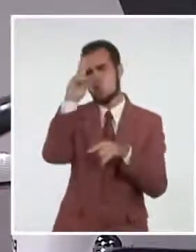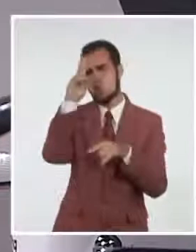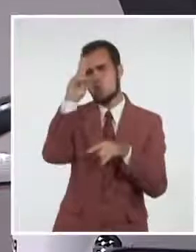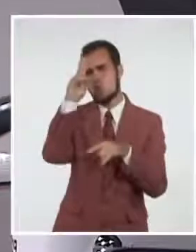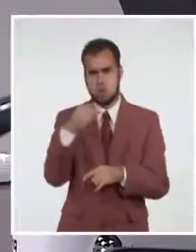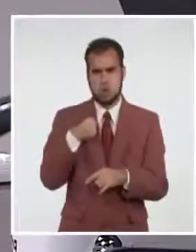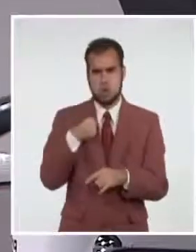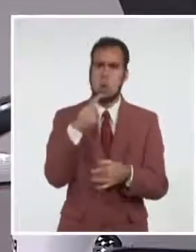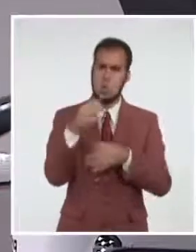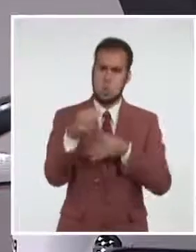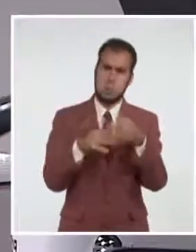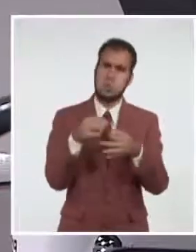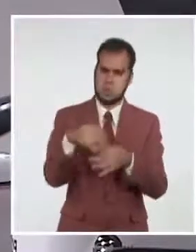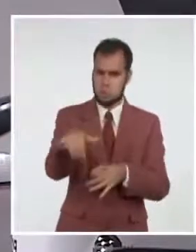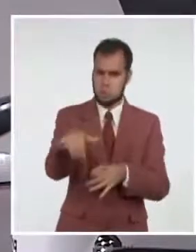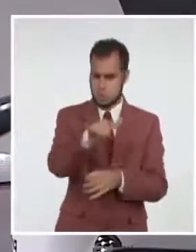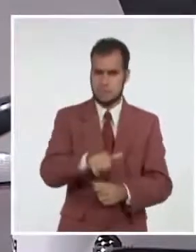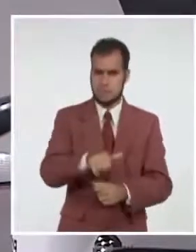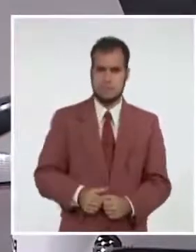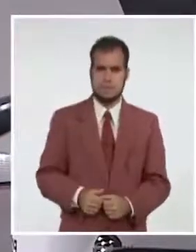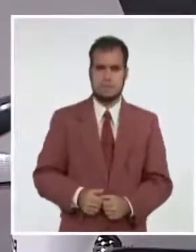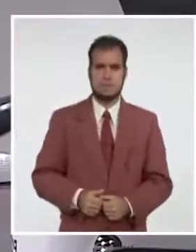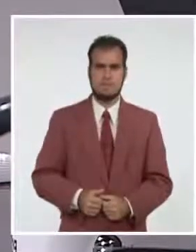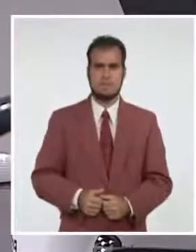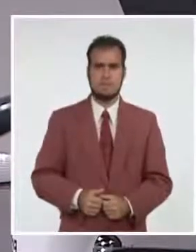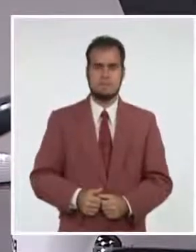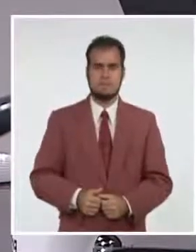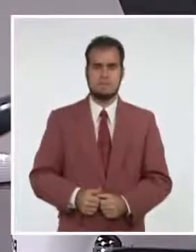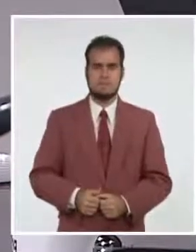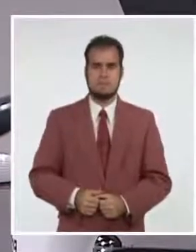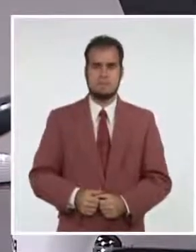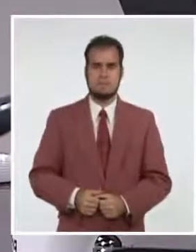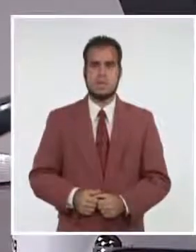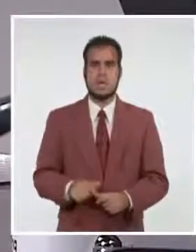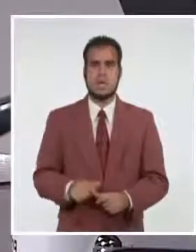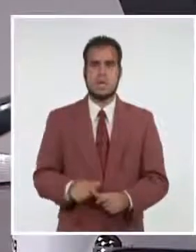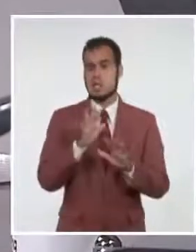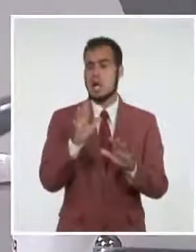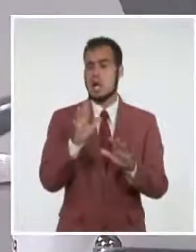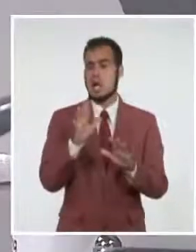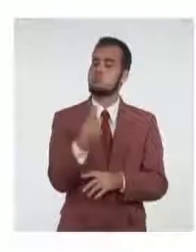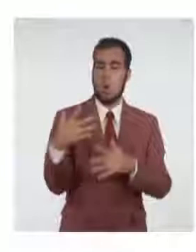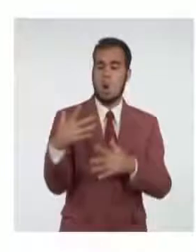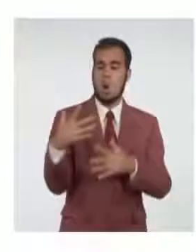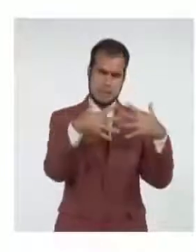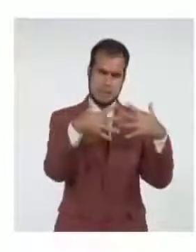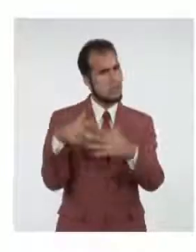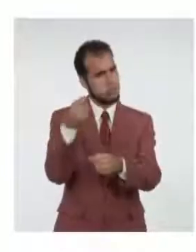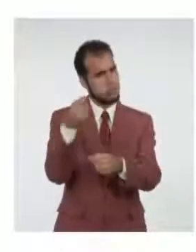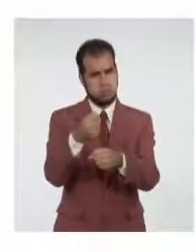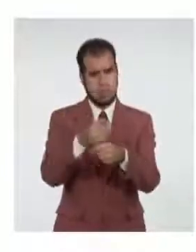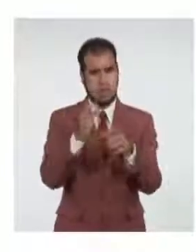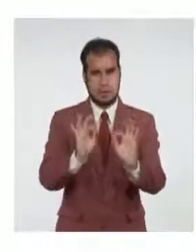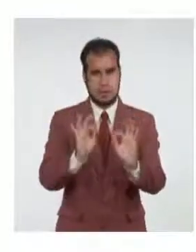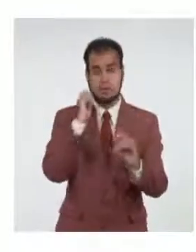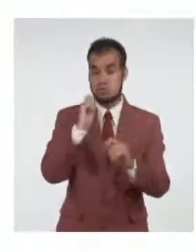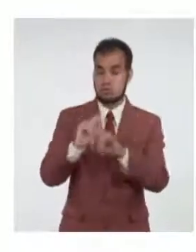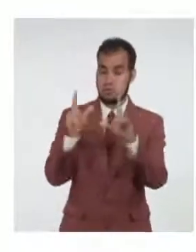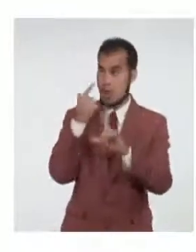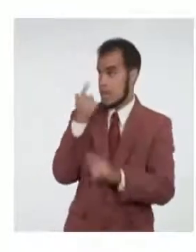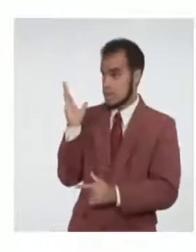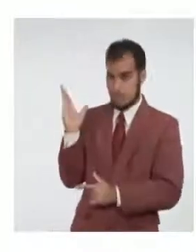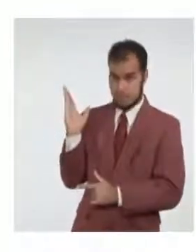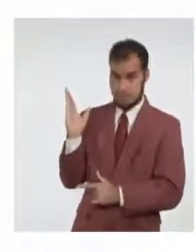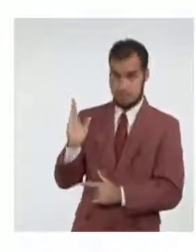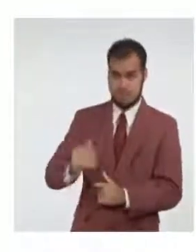que además estamos en una actividad muy estrechamente vinculada entre todos. La lámina, por favor. Esta lámina es